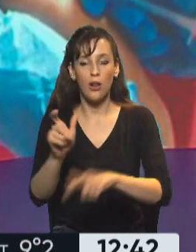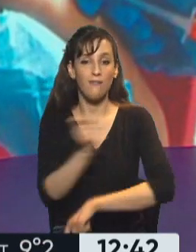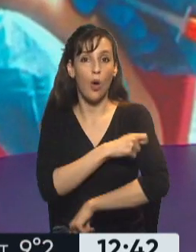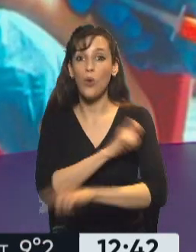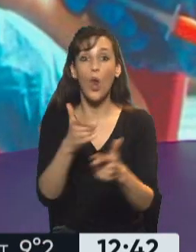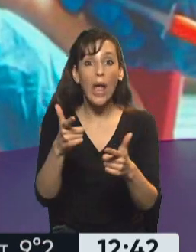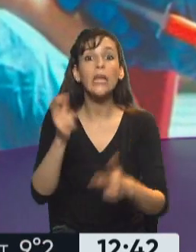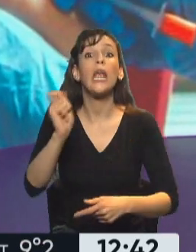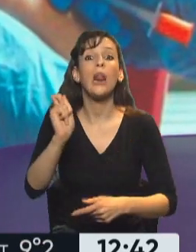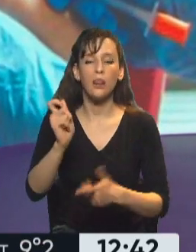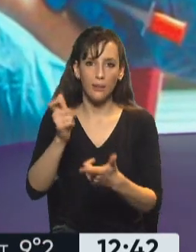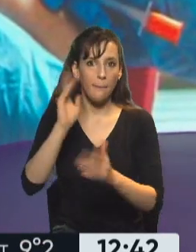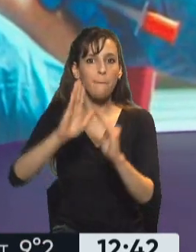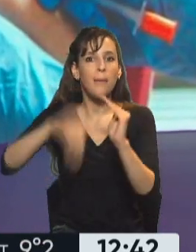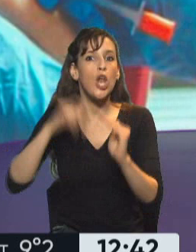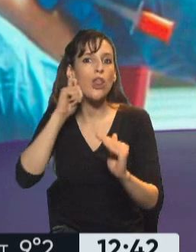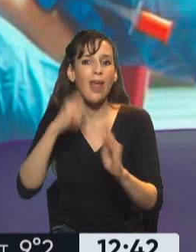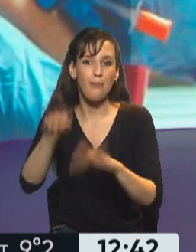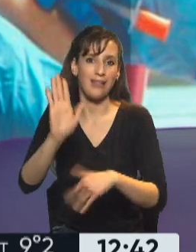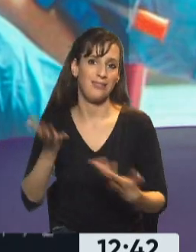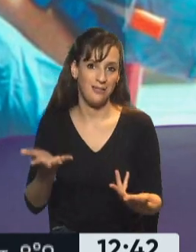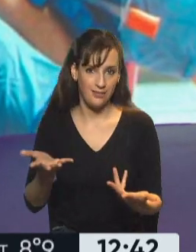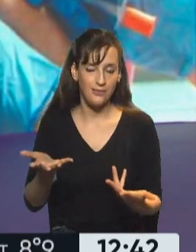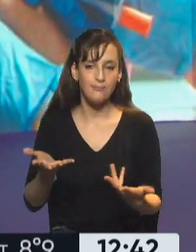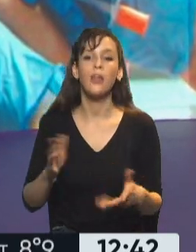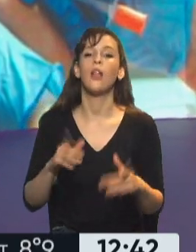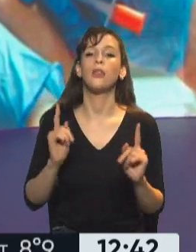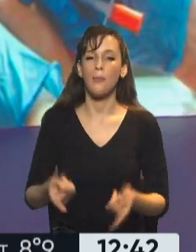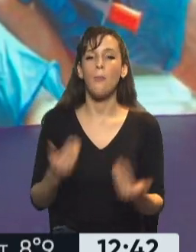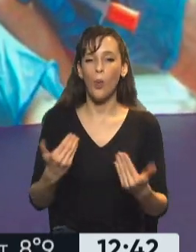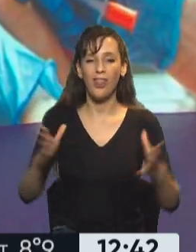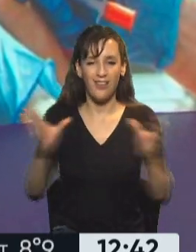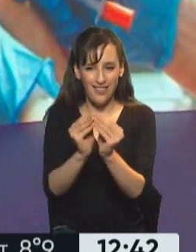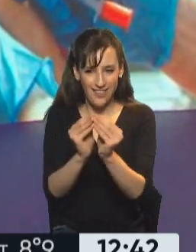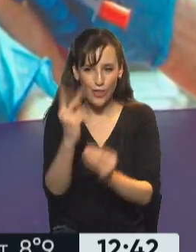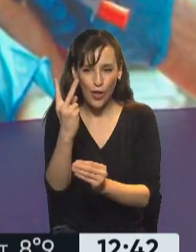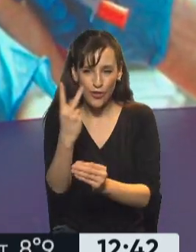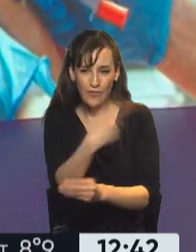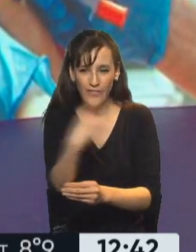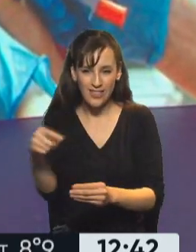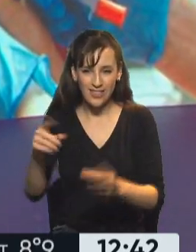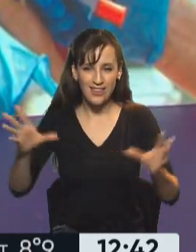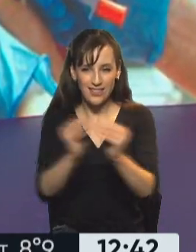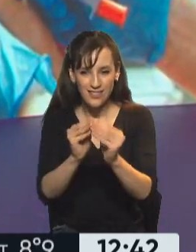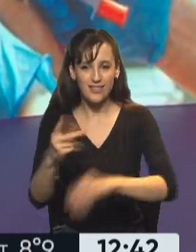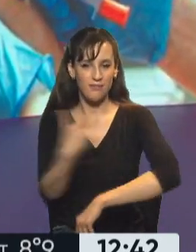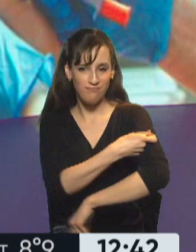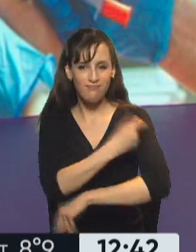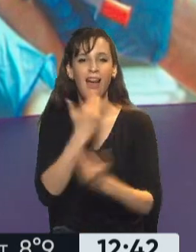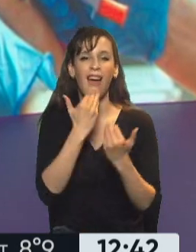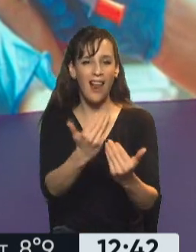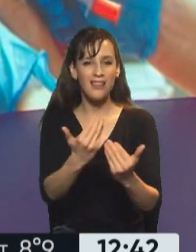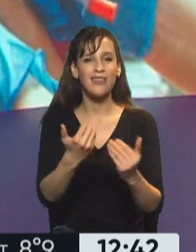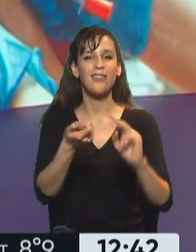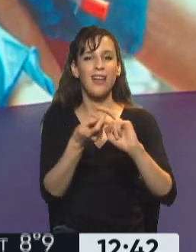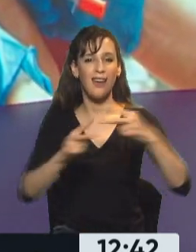son los menores de edad en su gran mayoría. Además permite la combinación por su plataforma de ARN mensajero. Un